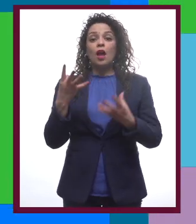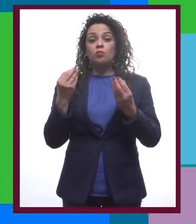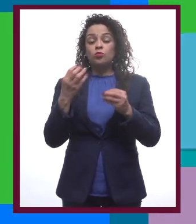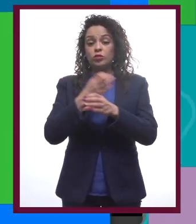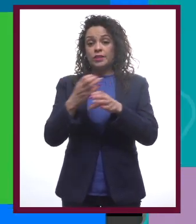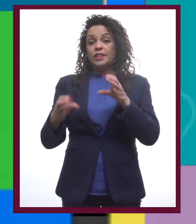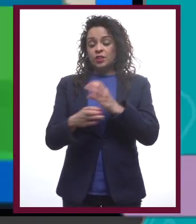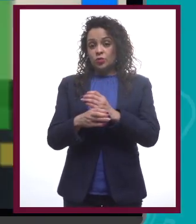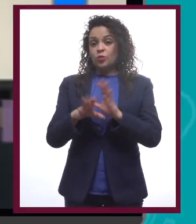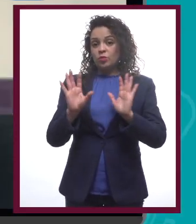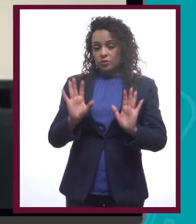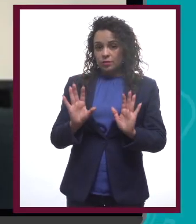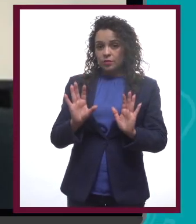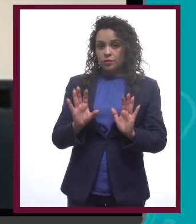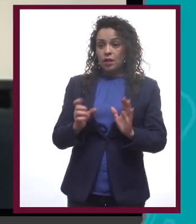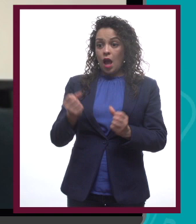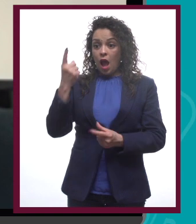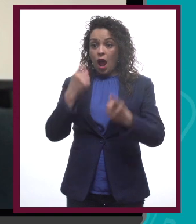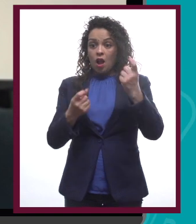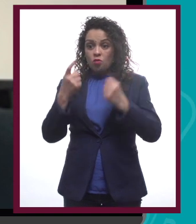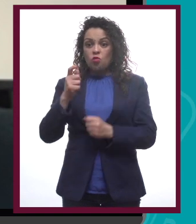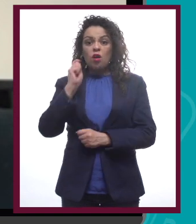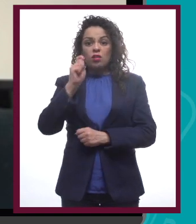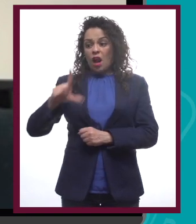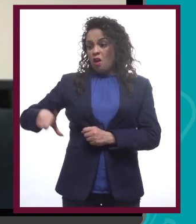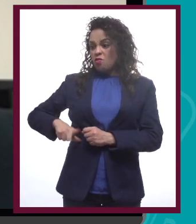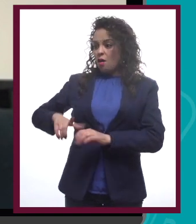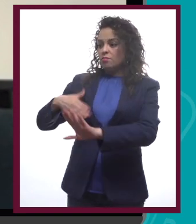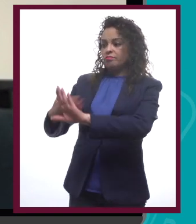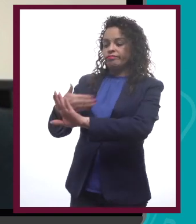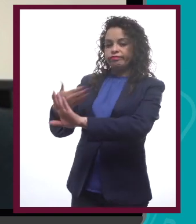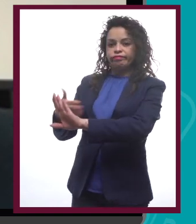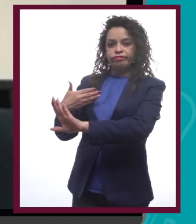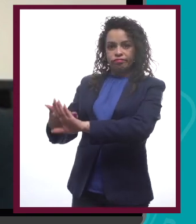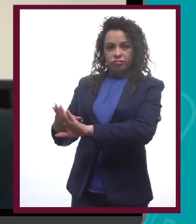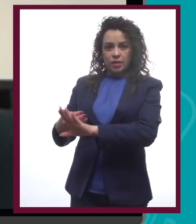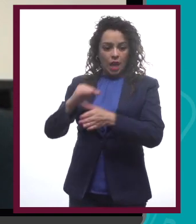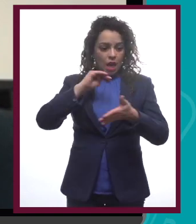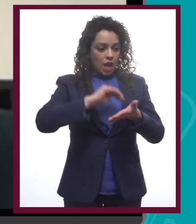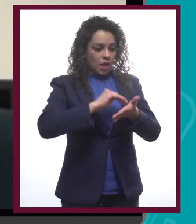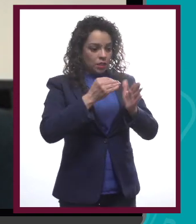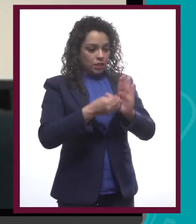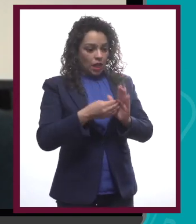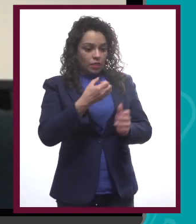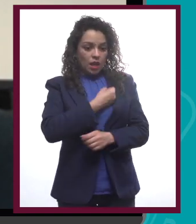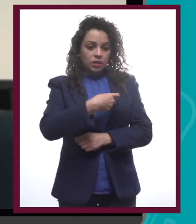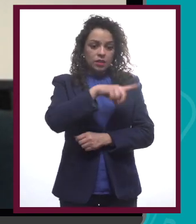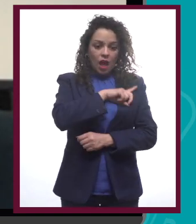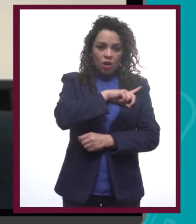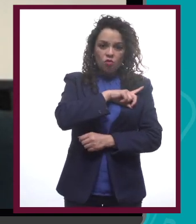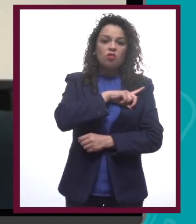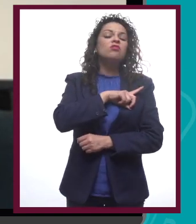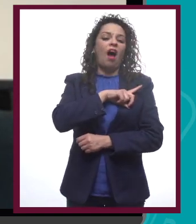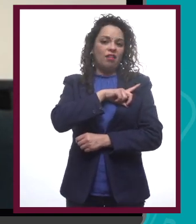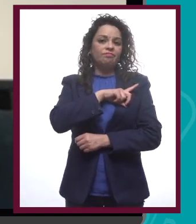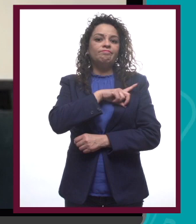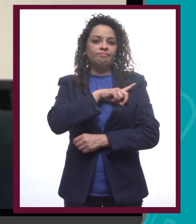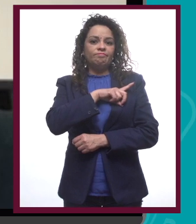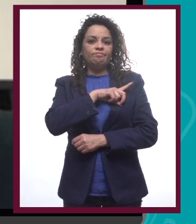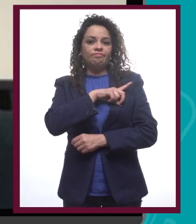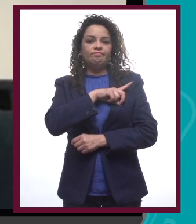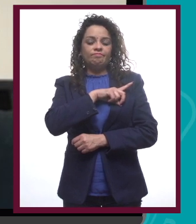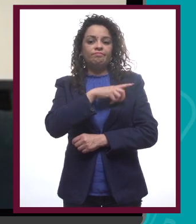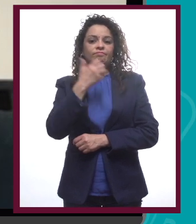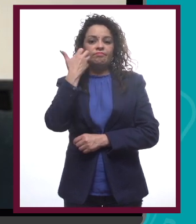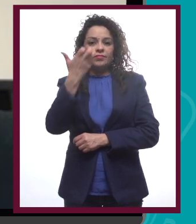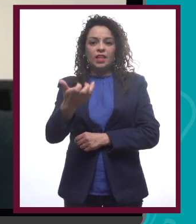Hay muchos intereses en juego. Algunos ganan desestabilizar a los gobiernos, desestabilizar las estrategias de salud pública